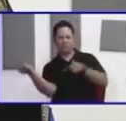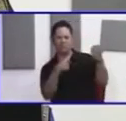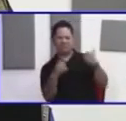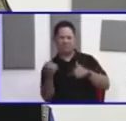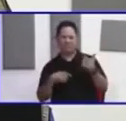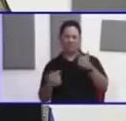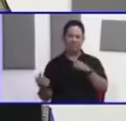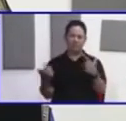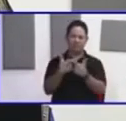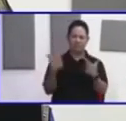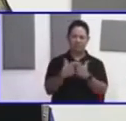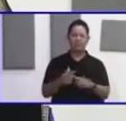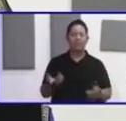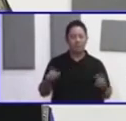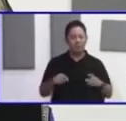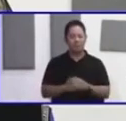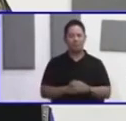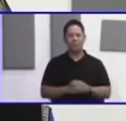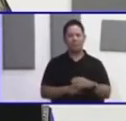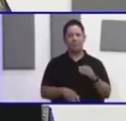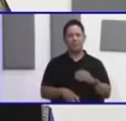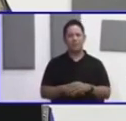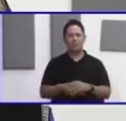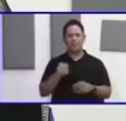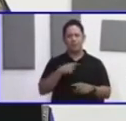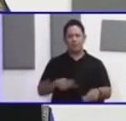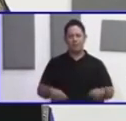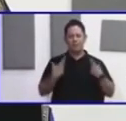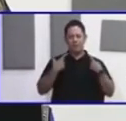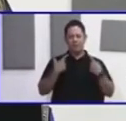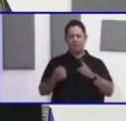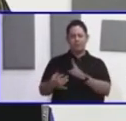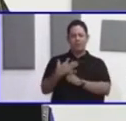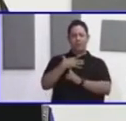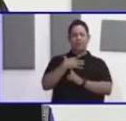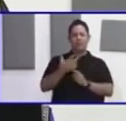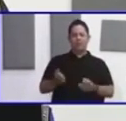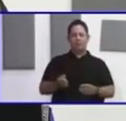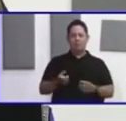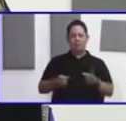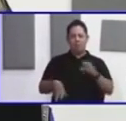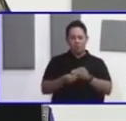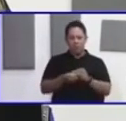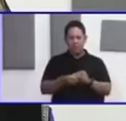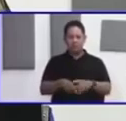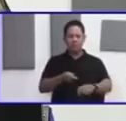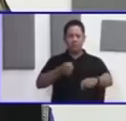aumento de hechos de, que afectan la vida y la integridad de las personas. Estamos hablando del homicidio.